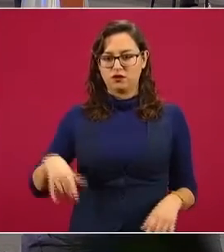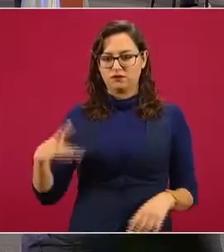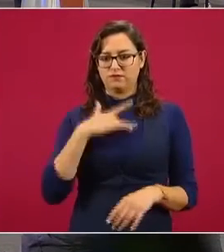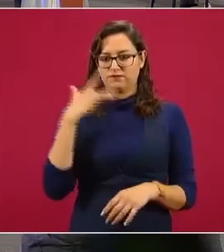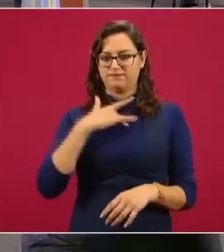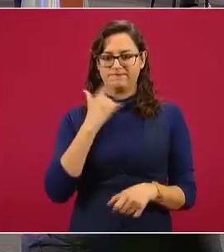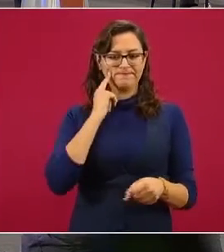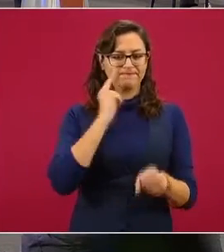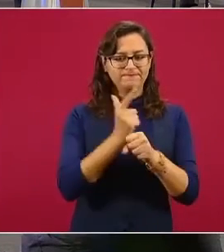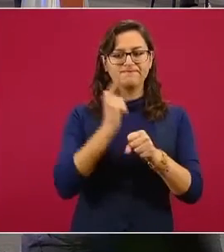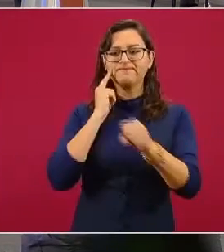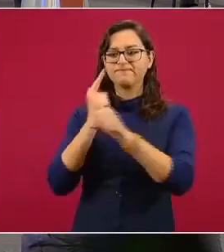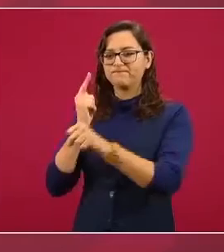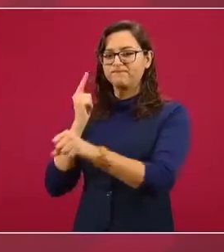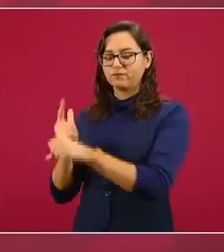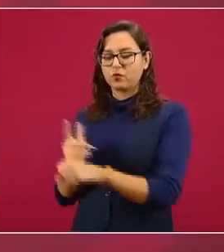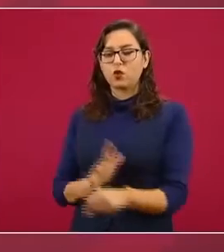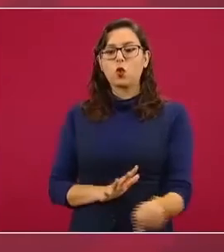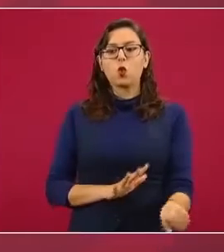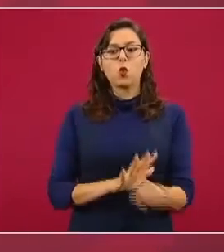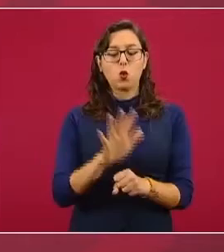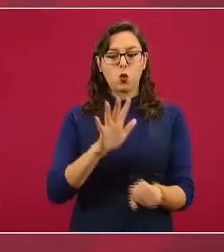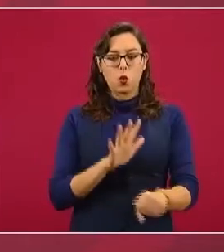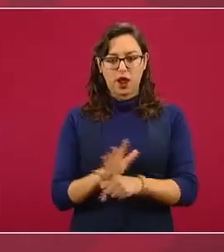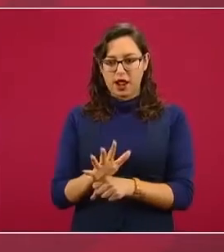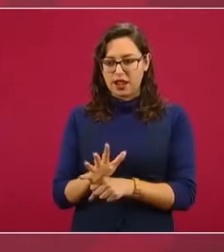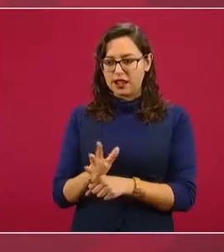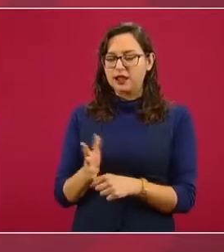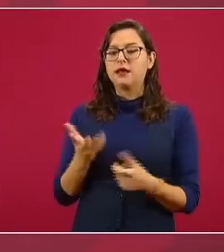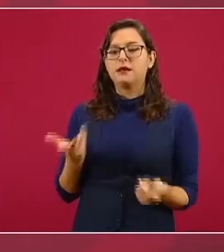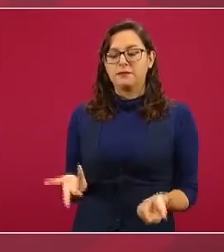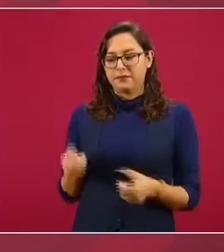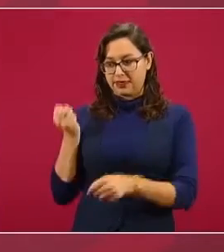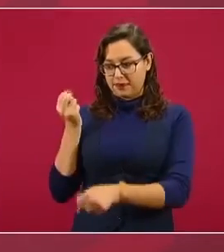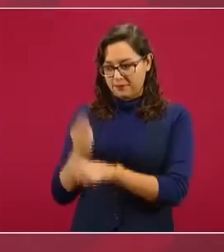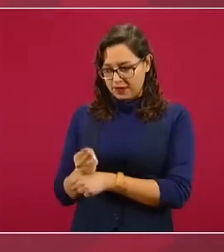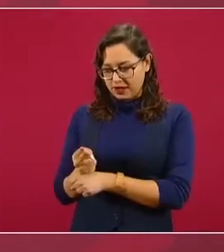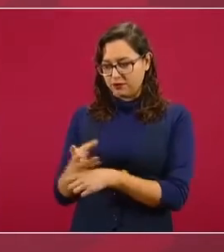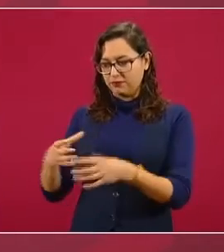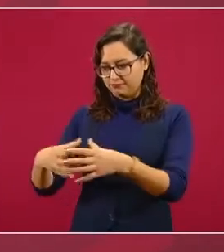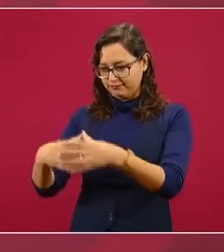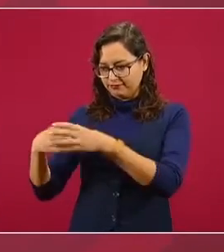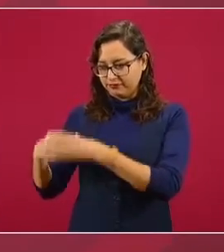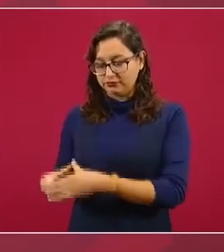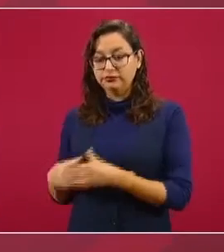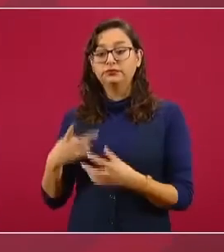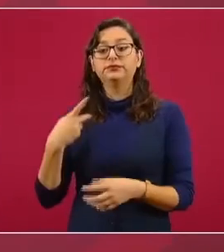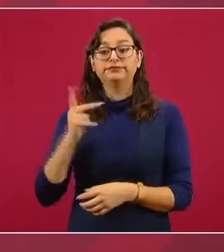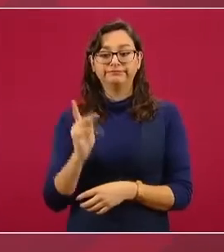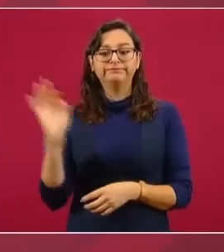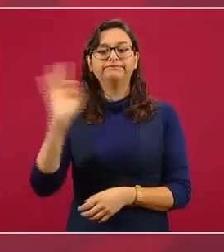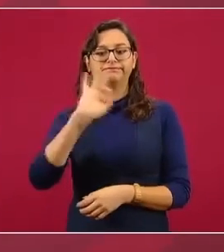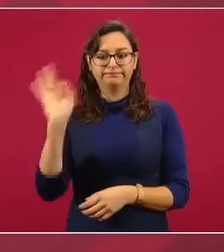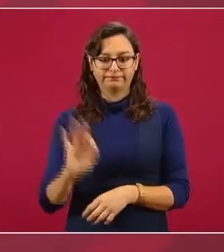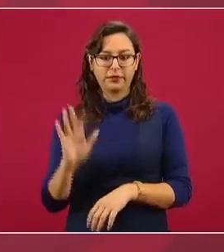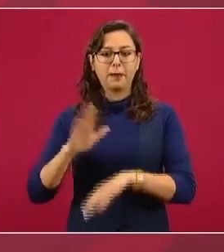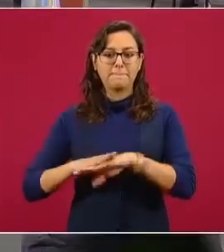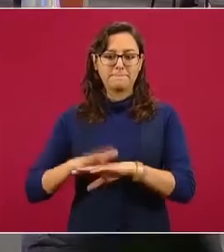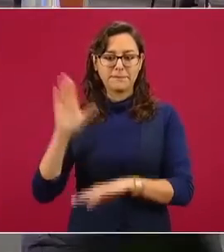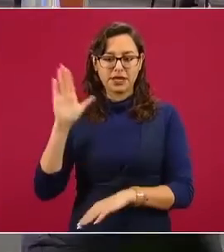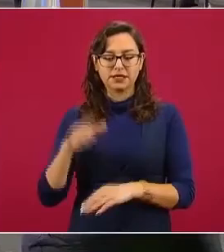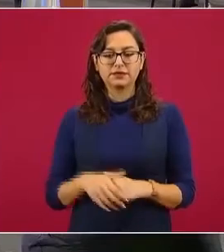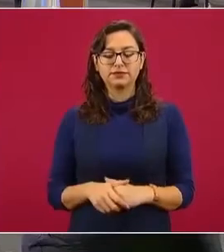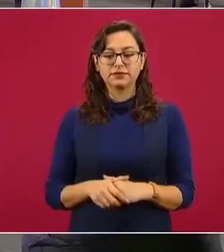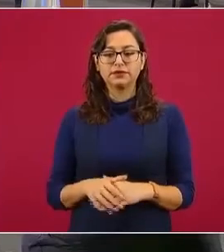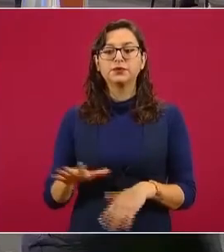de brotes, lo que permite una contención más temprana, pero la consecuencia es que se encuentra un porcentaje de positividad más alto.